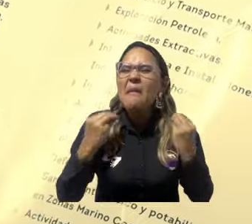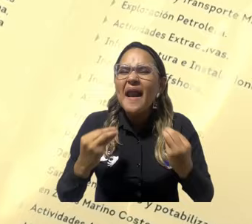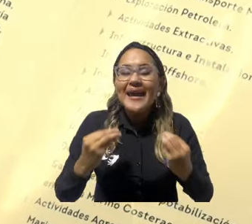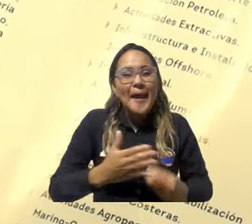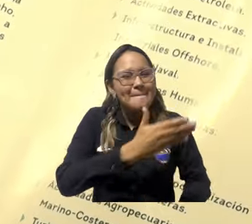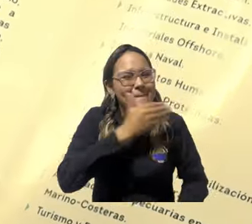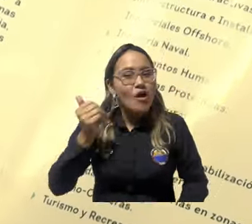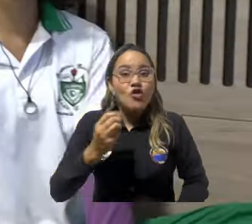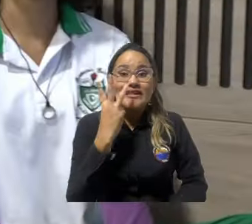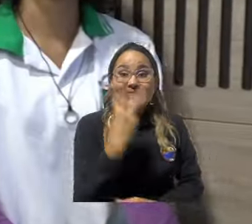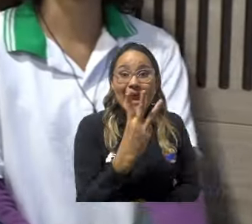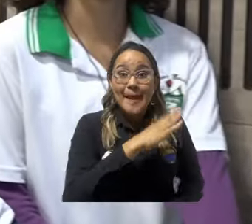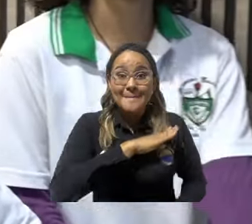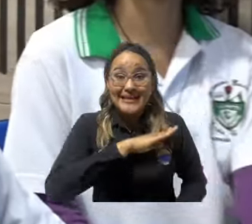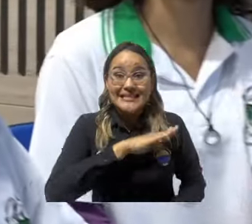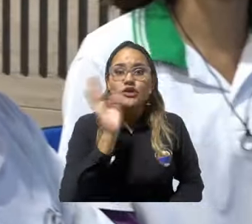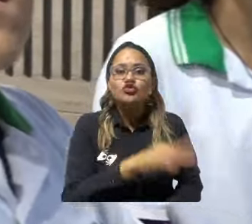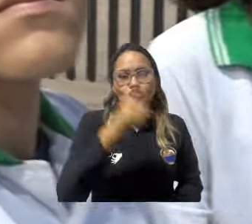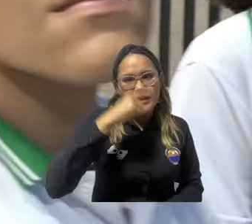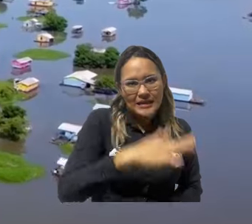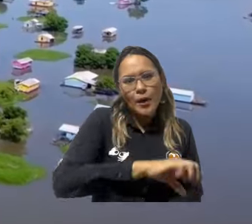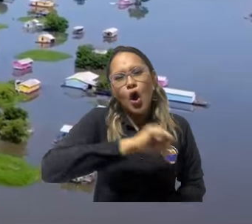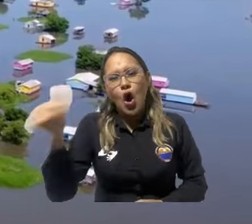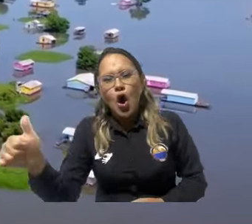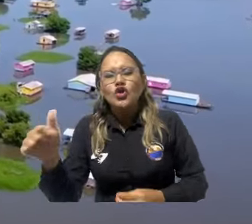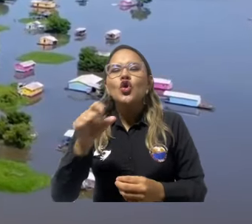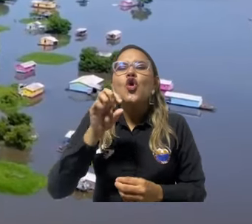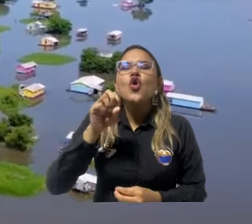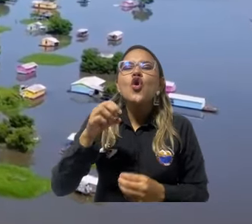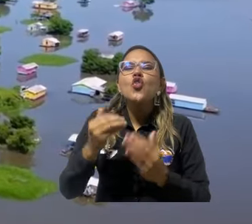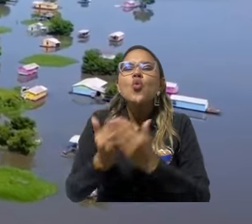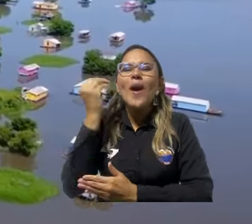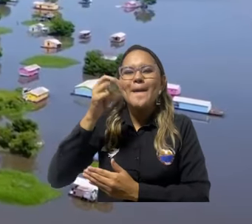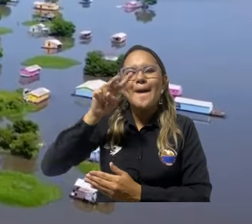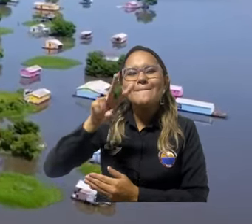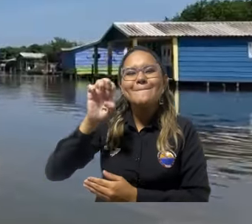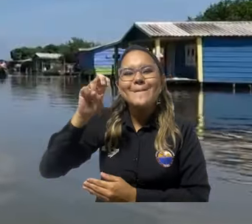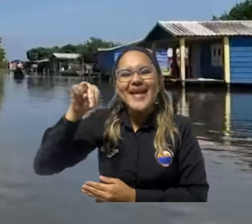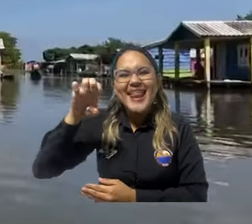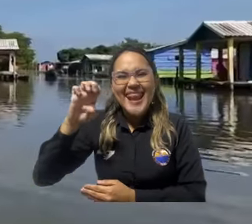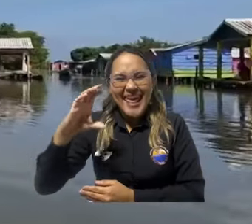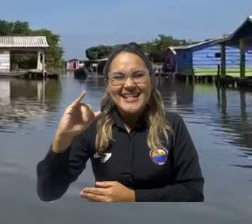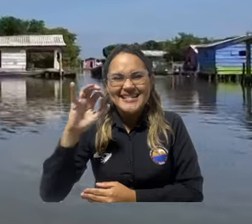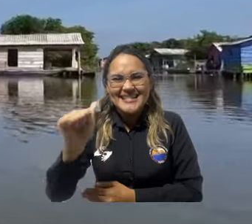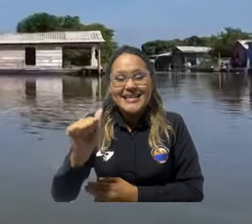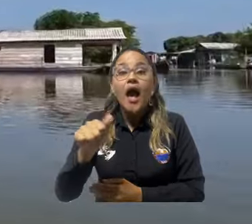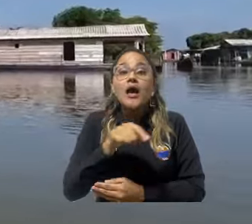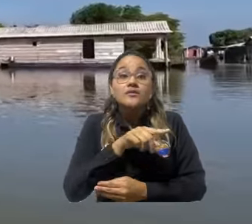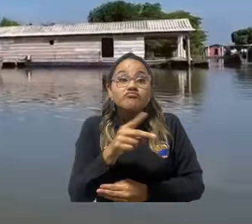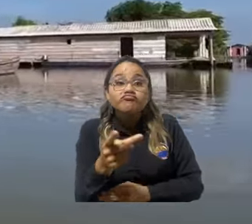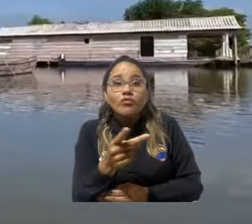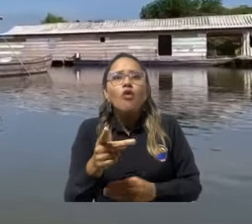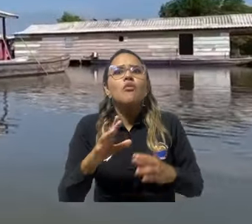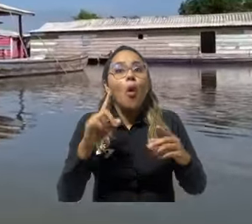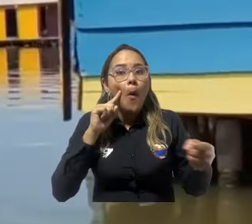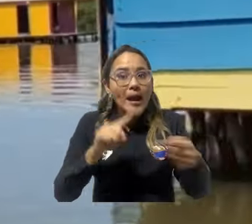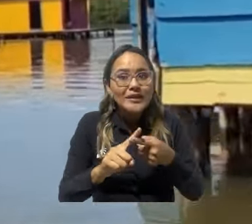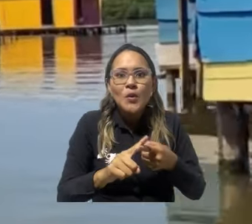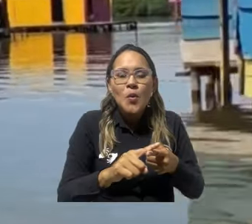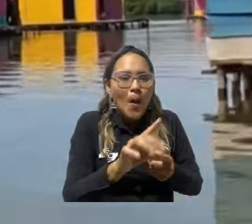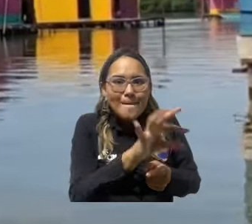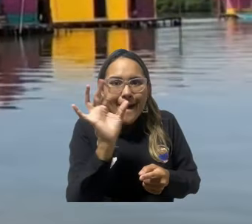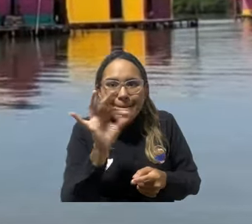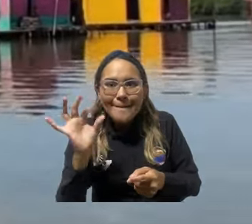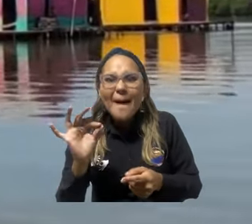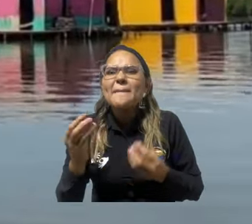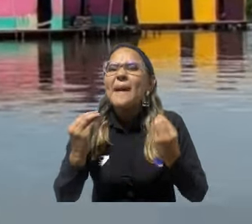mejores bachilleres de tres instituciones de Santa Marta y el corregimiento de Nueva Venecia, jurisdicción municipal de Sitio Nuevo, se conviertan en los primeros